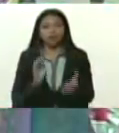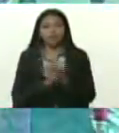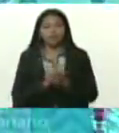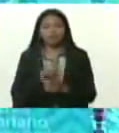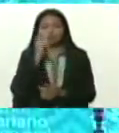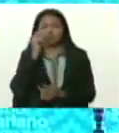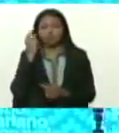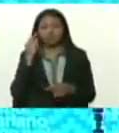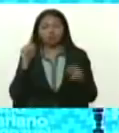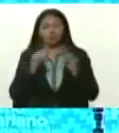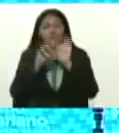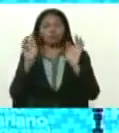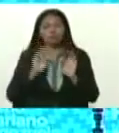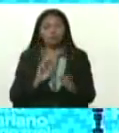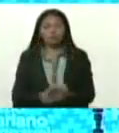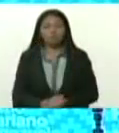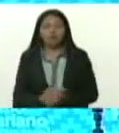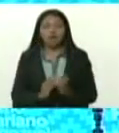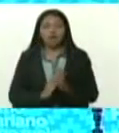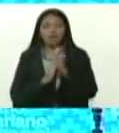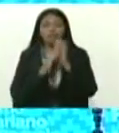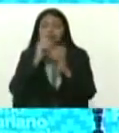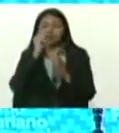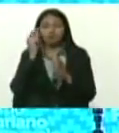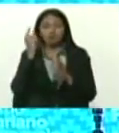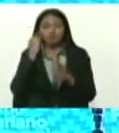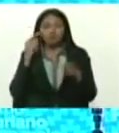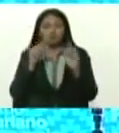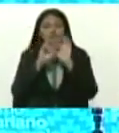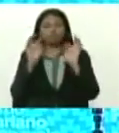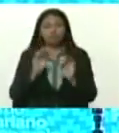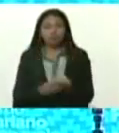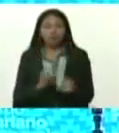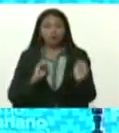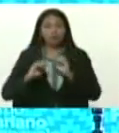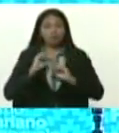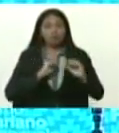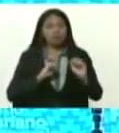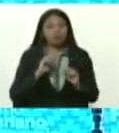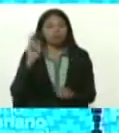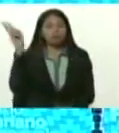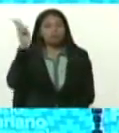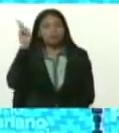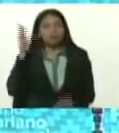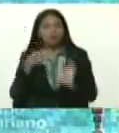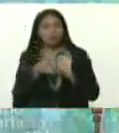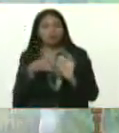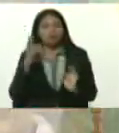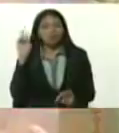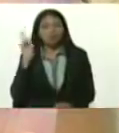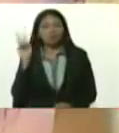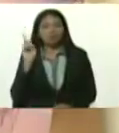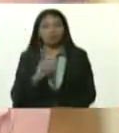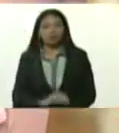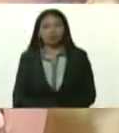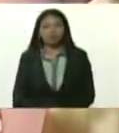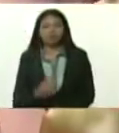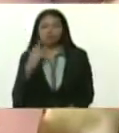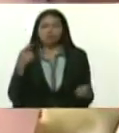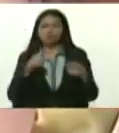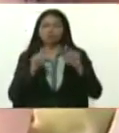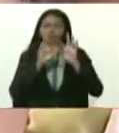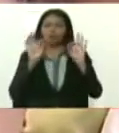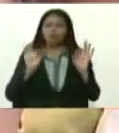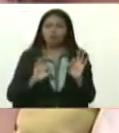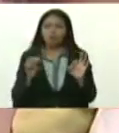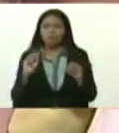compañeras, líderes y lideresas del Movimiento Indígena Unido de Venezuela, que forman parte